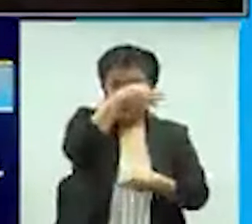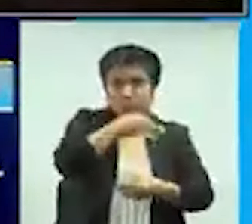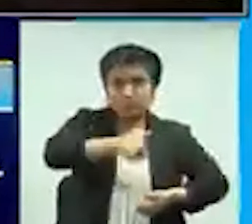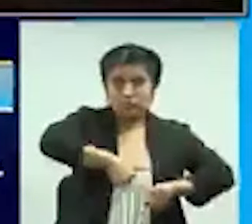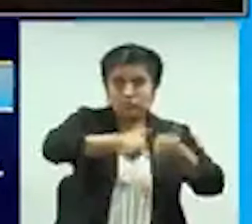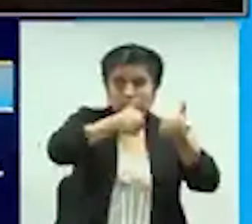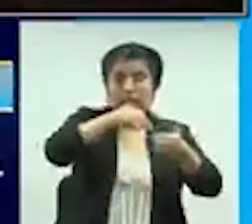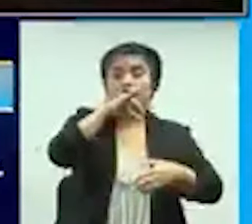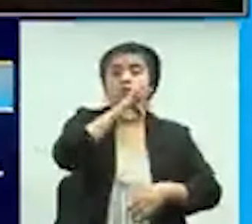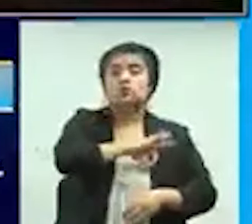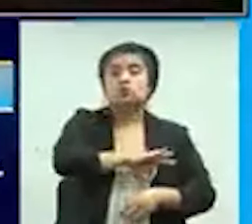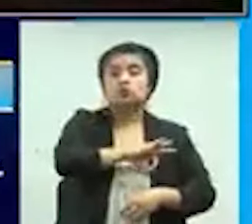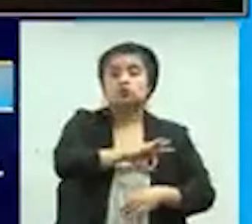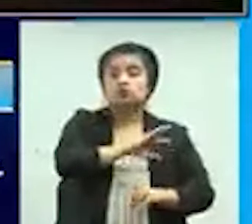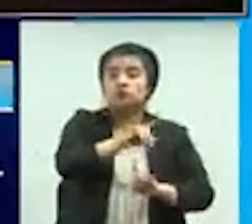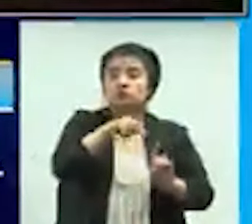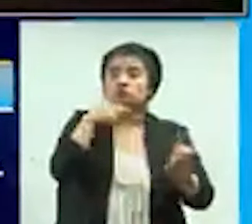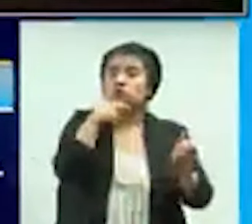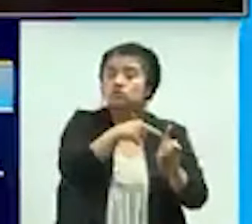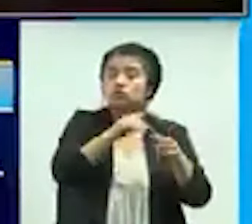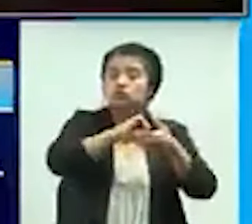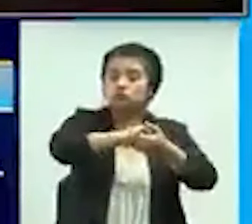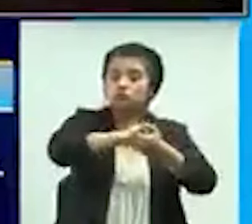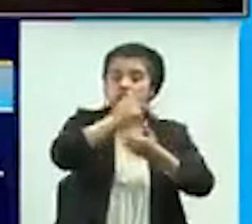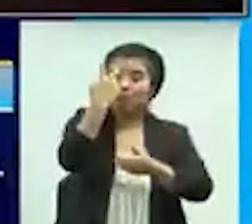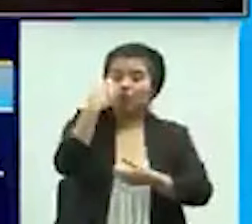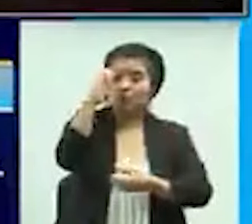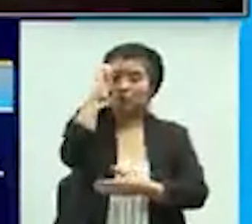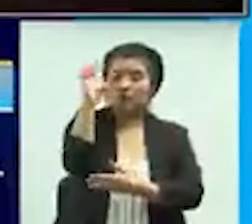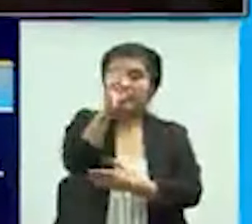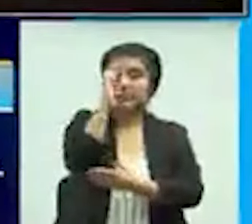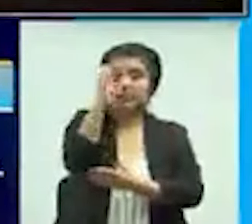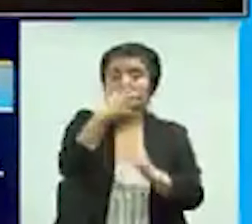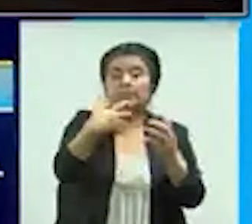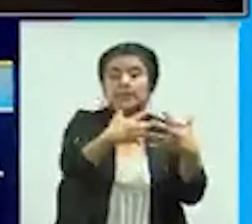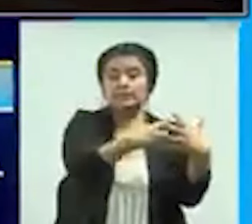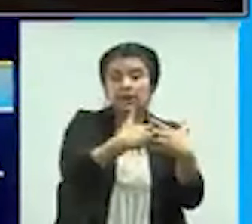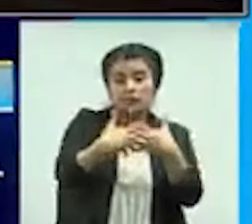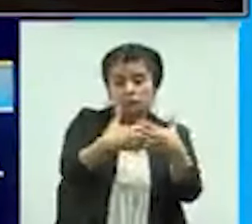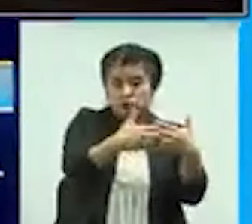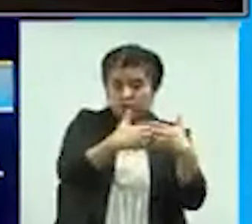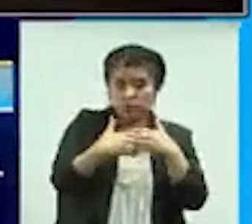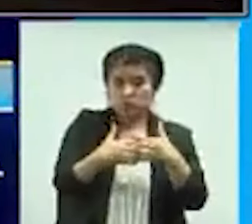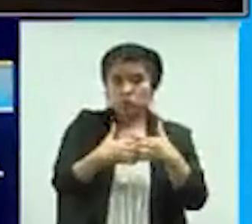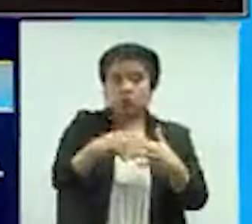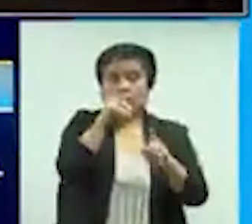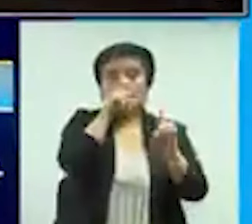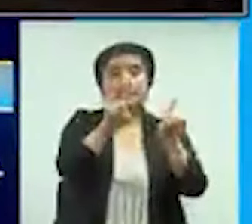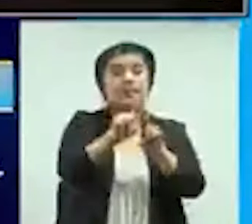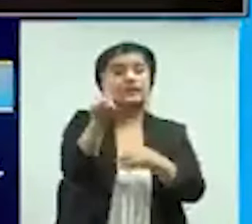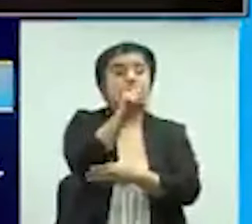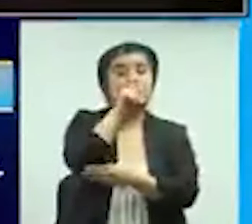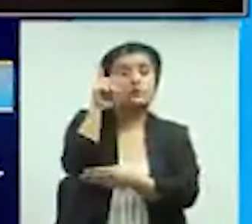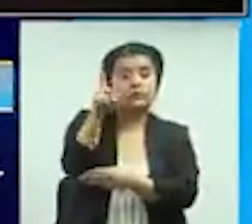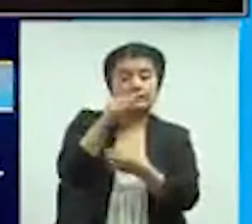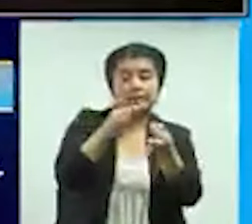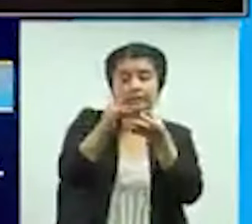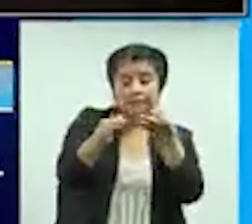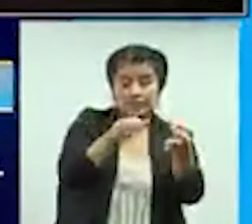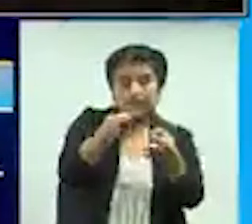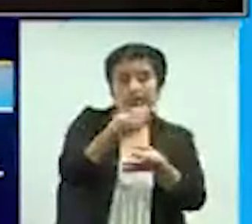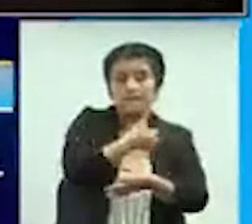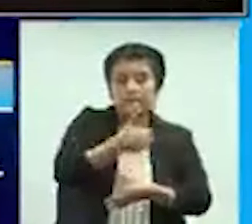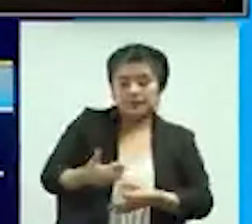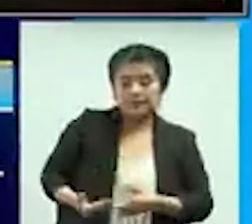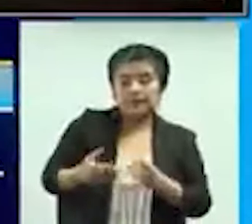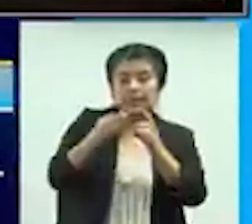socios políticos, socios comerciales prioritarios para los Estados Unidos también. Es importante mencionar que el